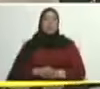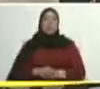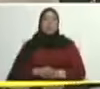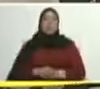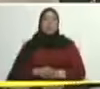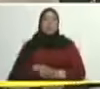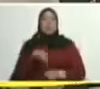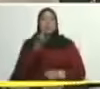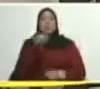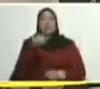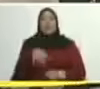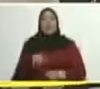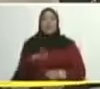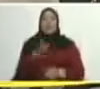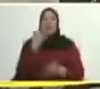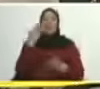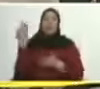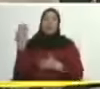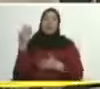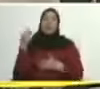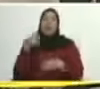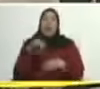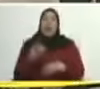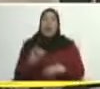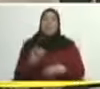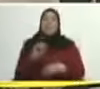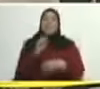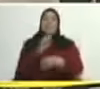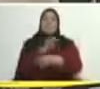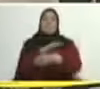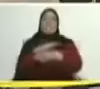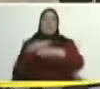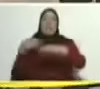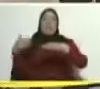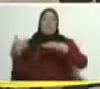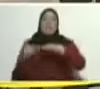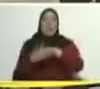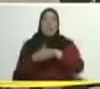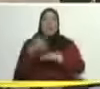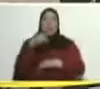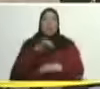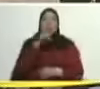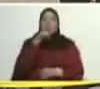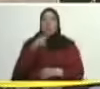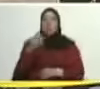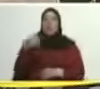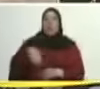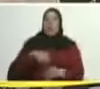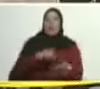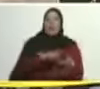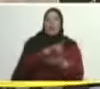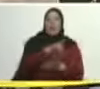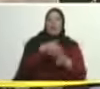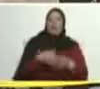El barco llega a Jamaica, tiene que descargarse y luego hay que ir a Miami